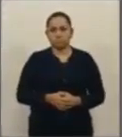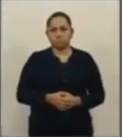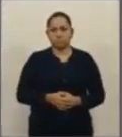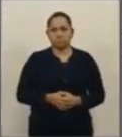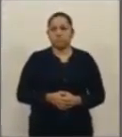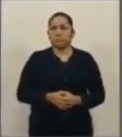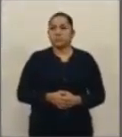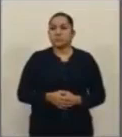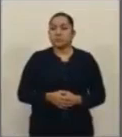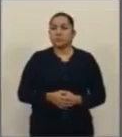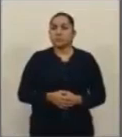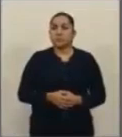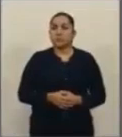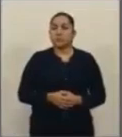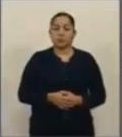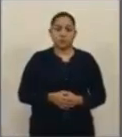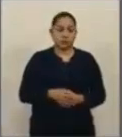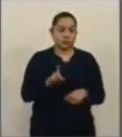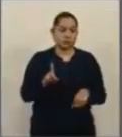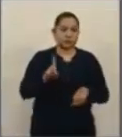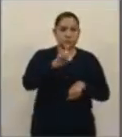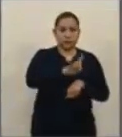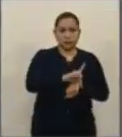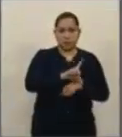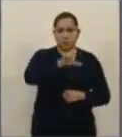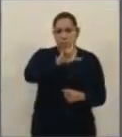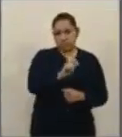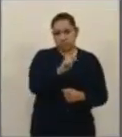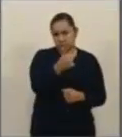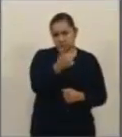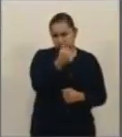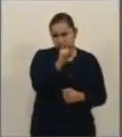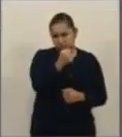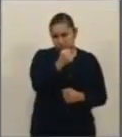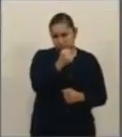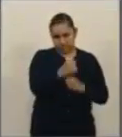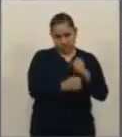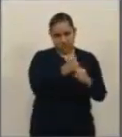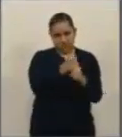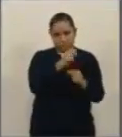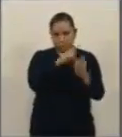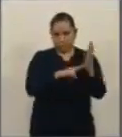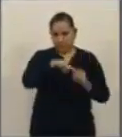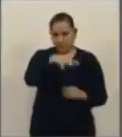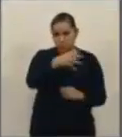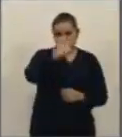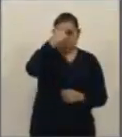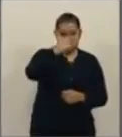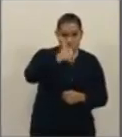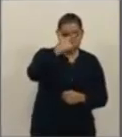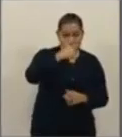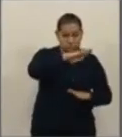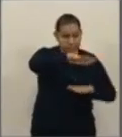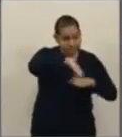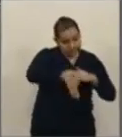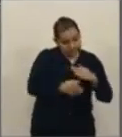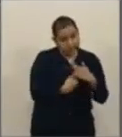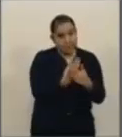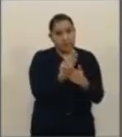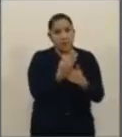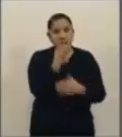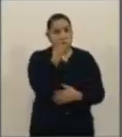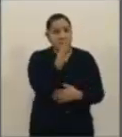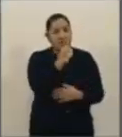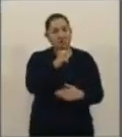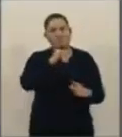La noche del 26 de septiembre de 2014 quedó